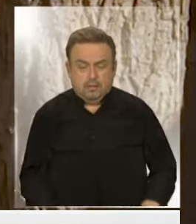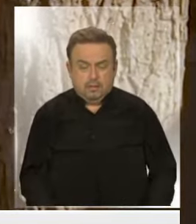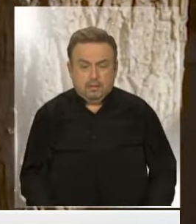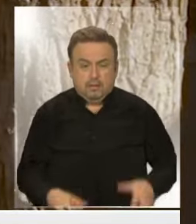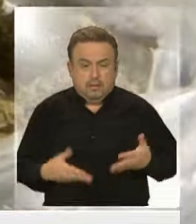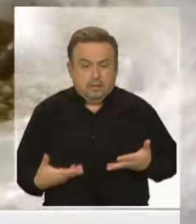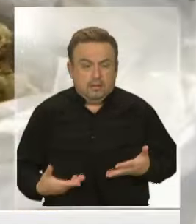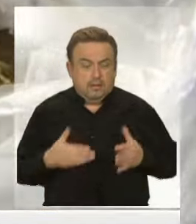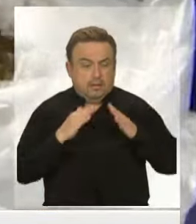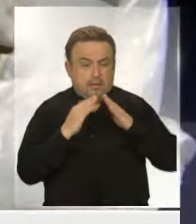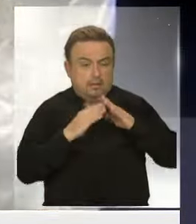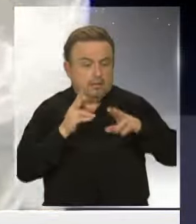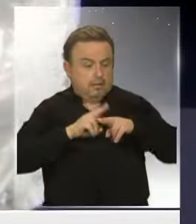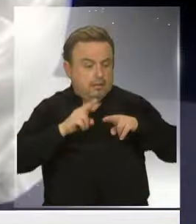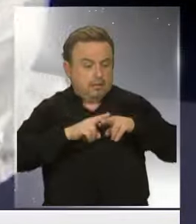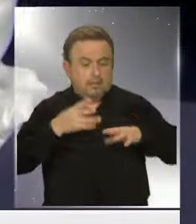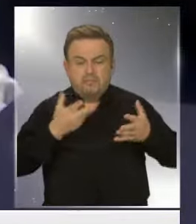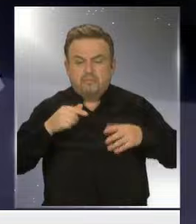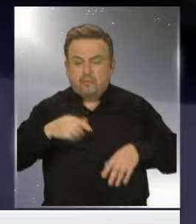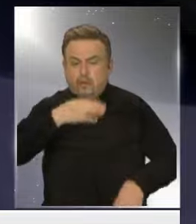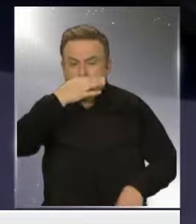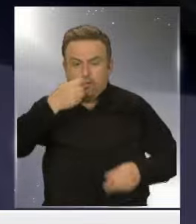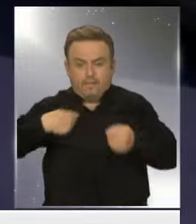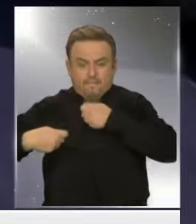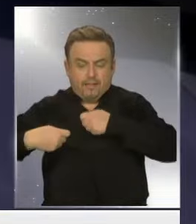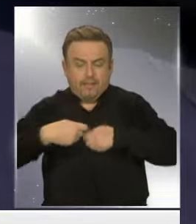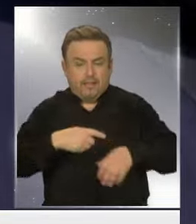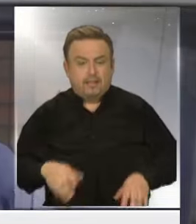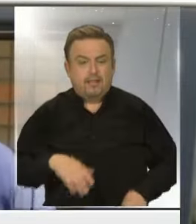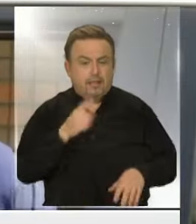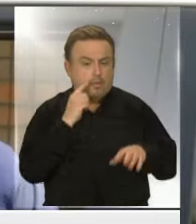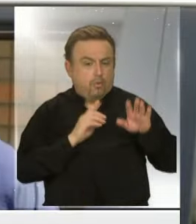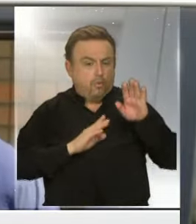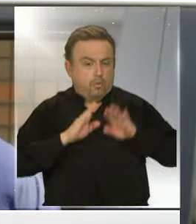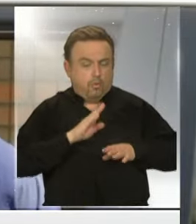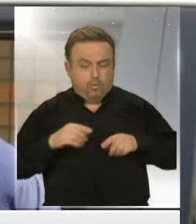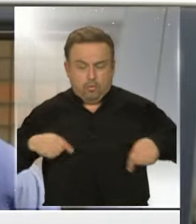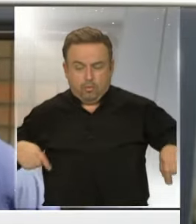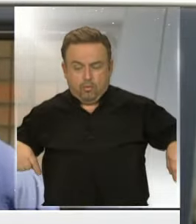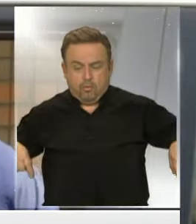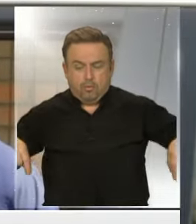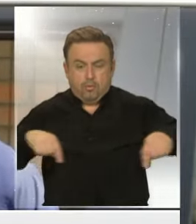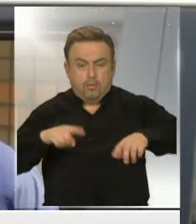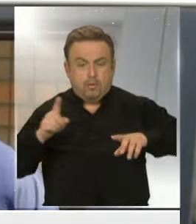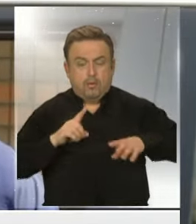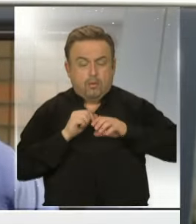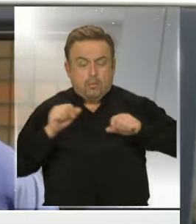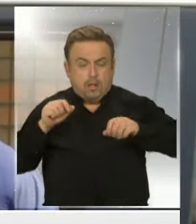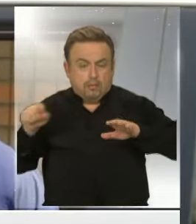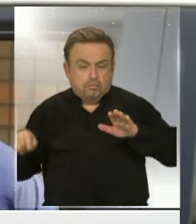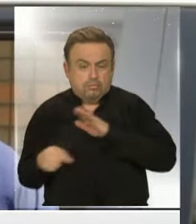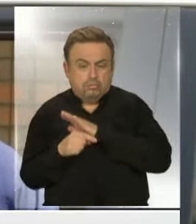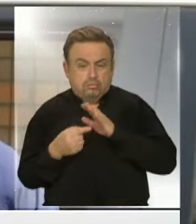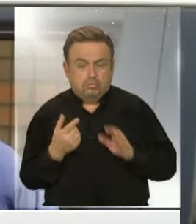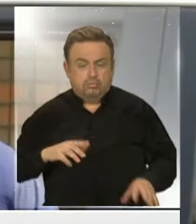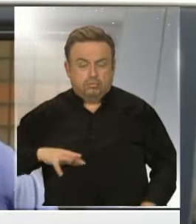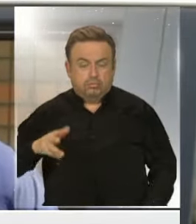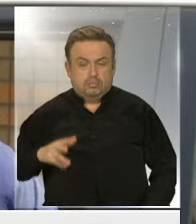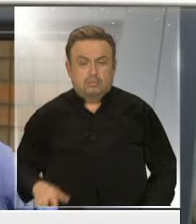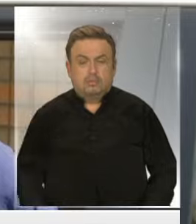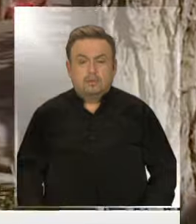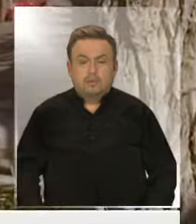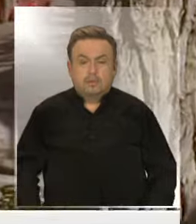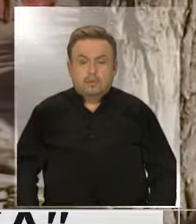que era acondicionada para la venta de drogas, la cual mantenía resguardo en sus perímetros y muros para impedir así la pronta